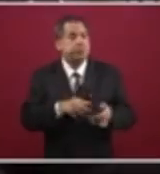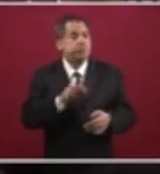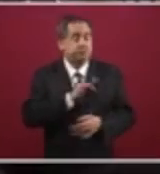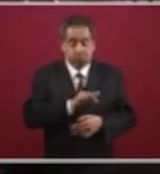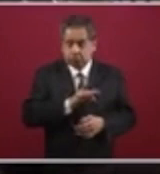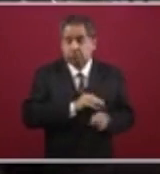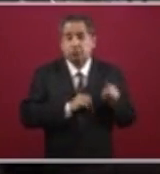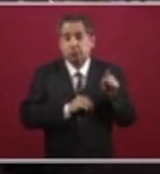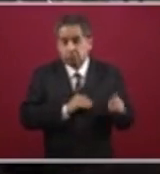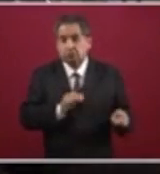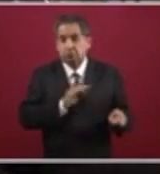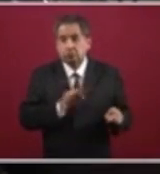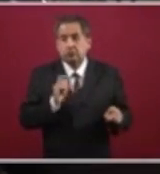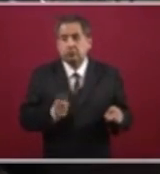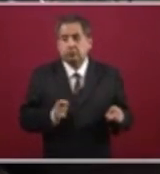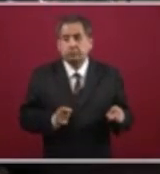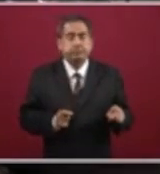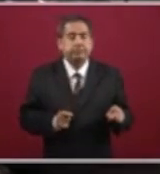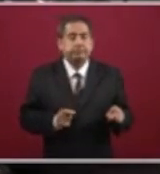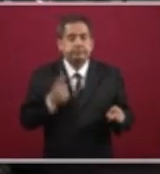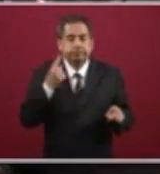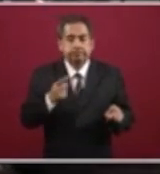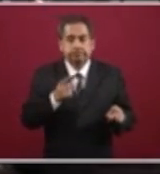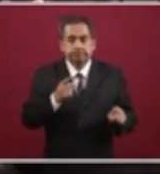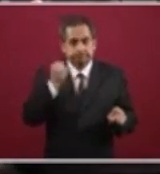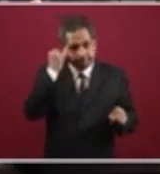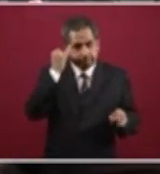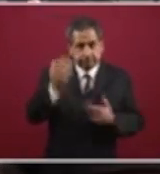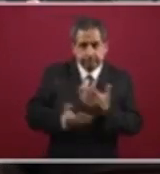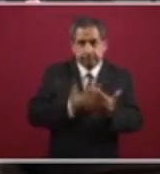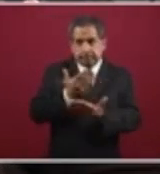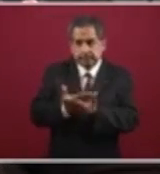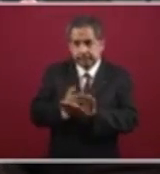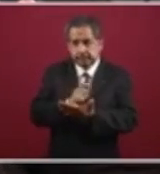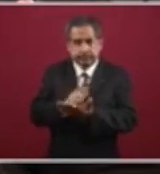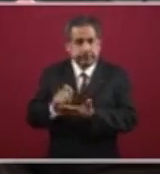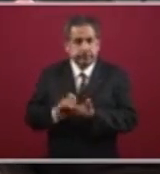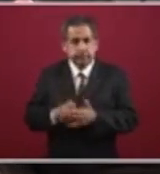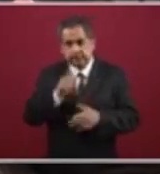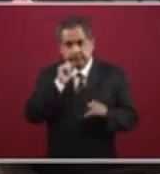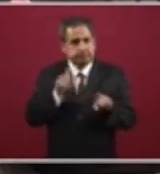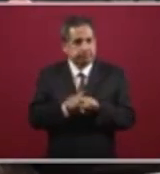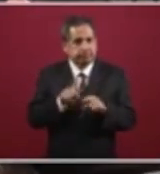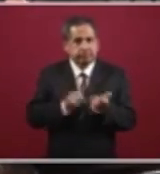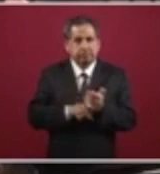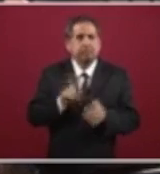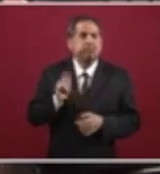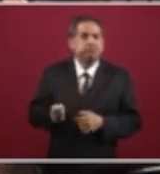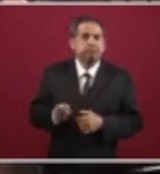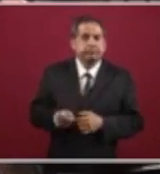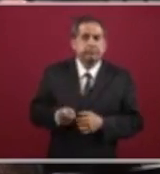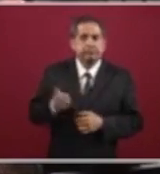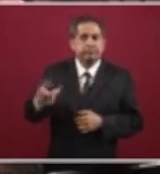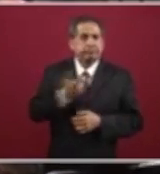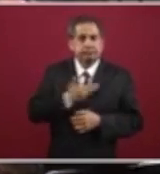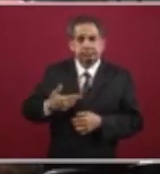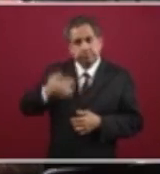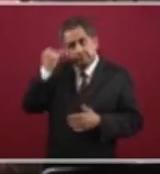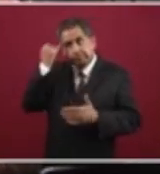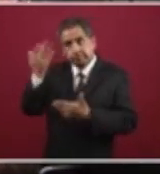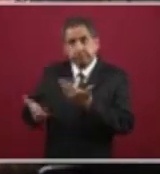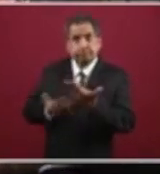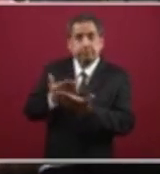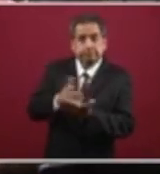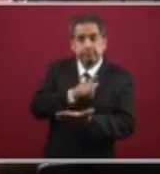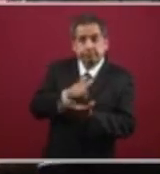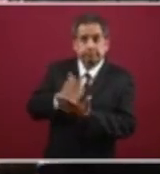facultad para presentar iniciativas, así como las tiene el Ejecutivo.